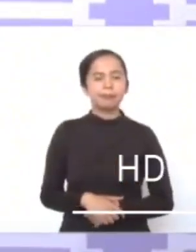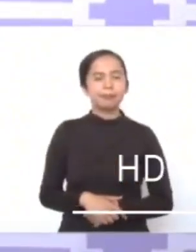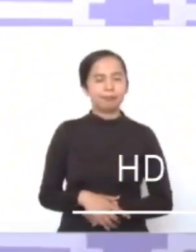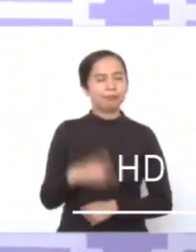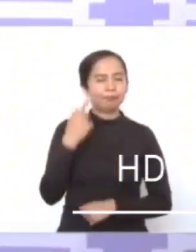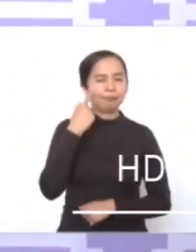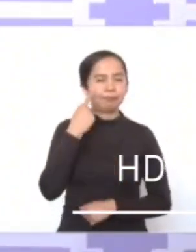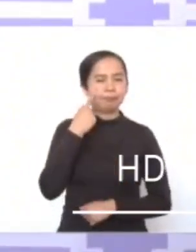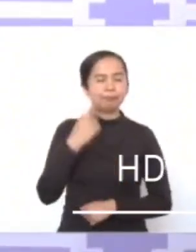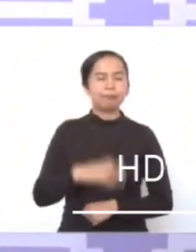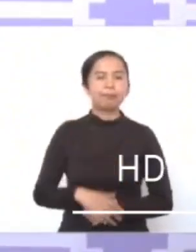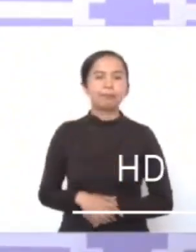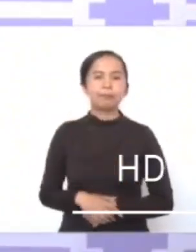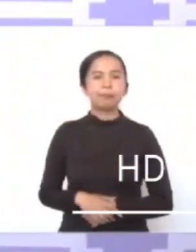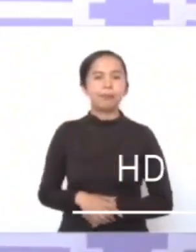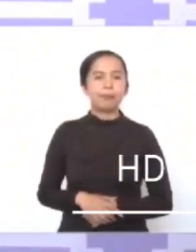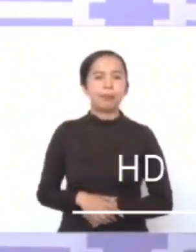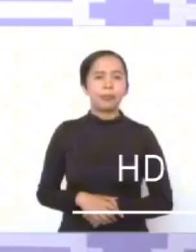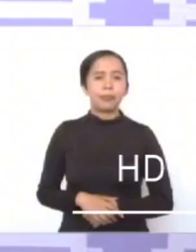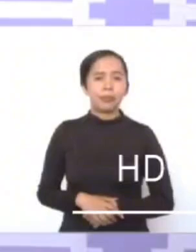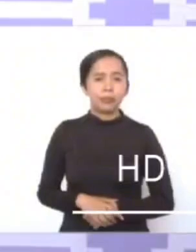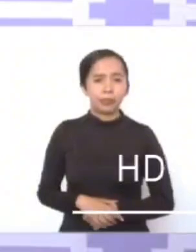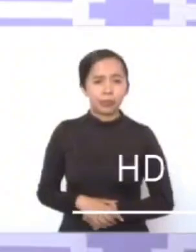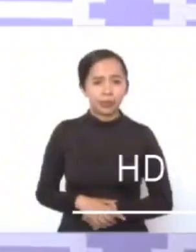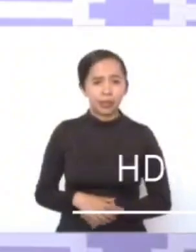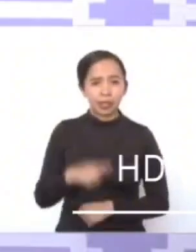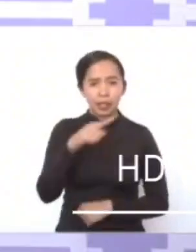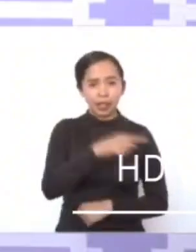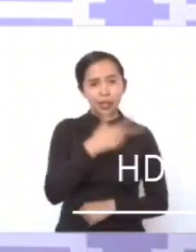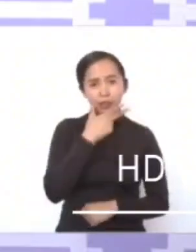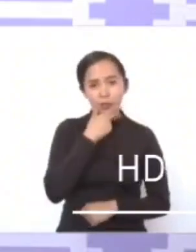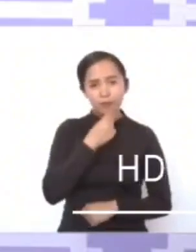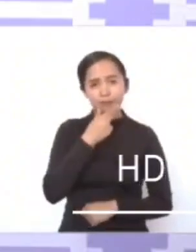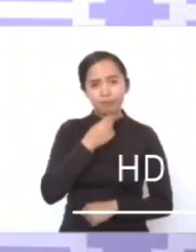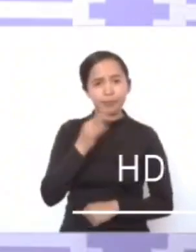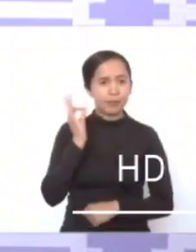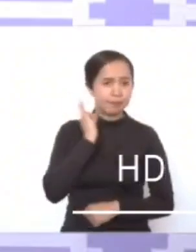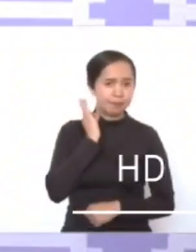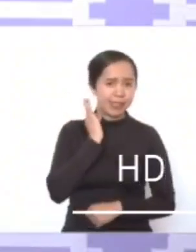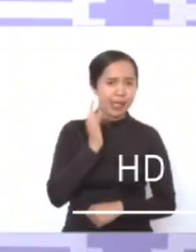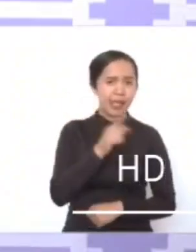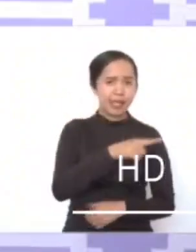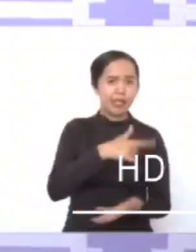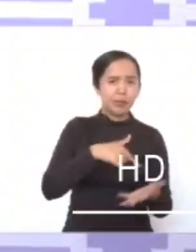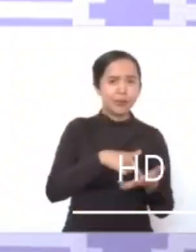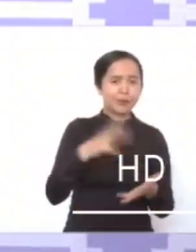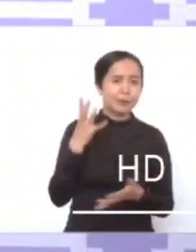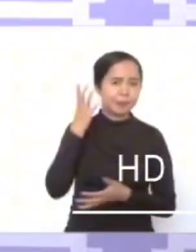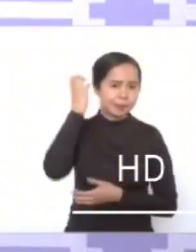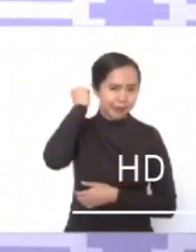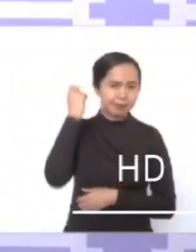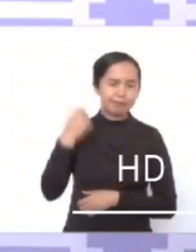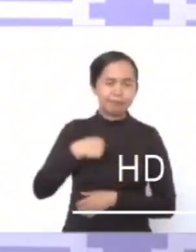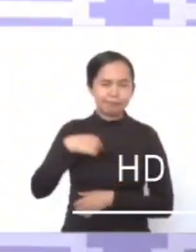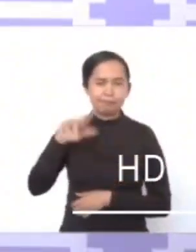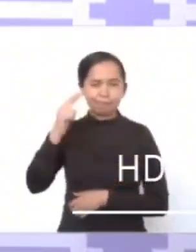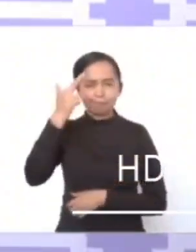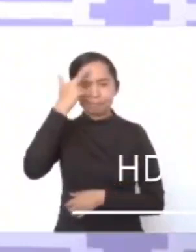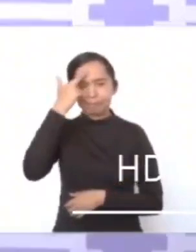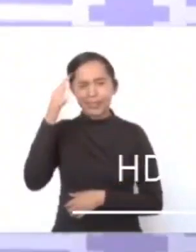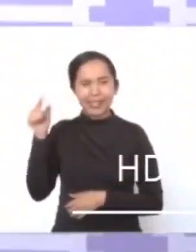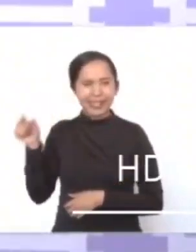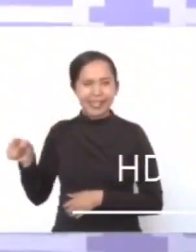Resulta que en el caso del fiscal de Morelos, yo me acuerdo desde que estaba yo en